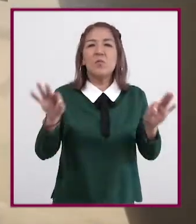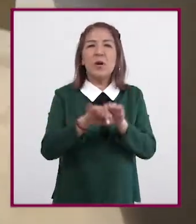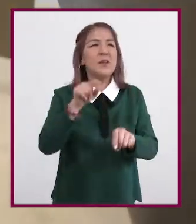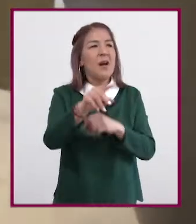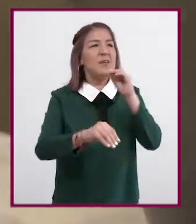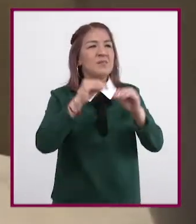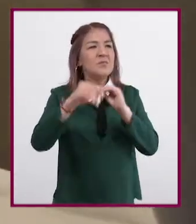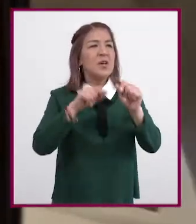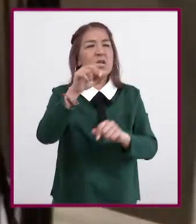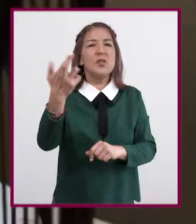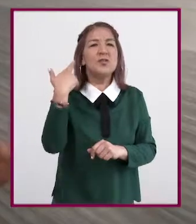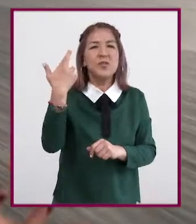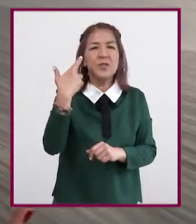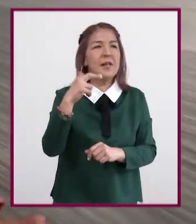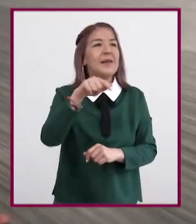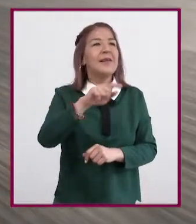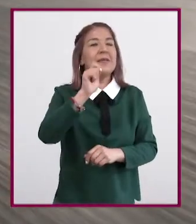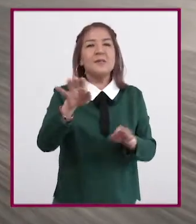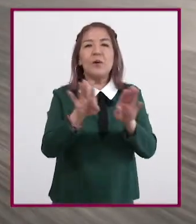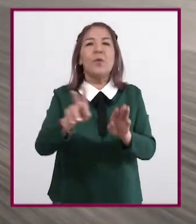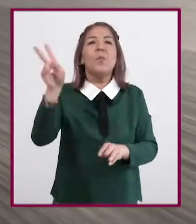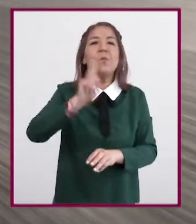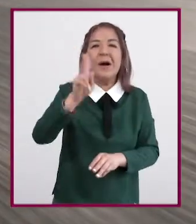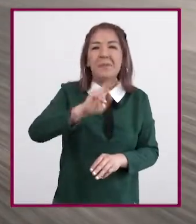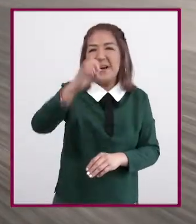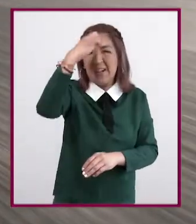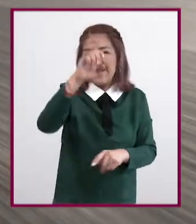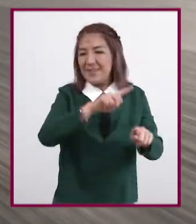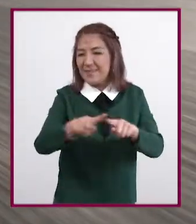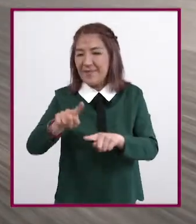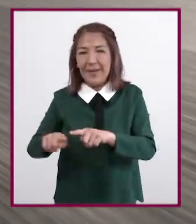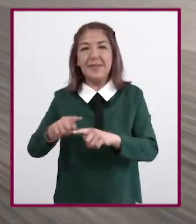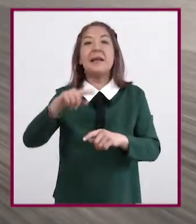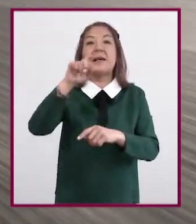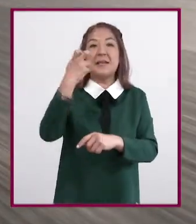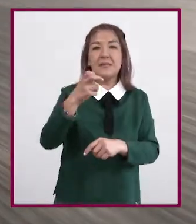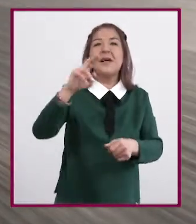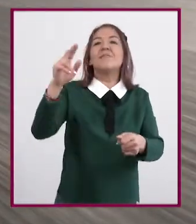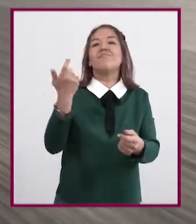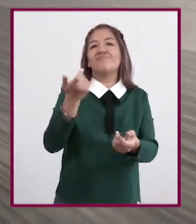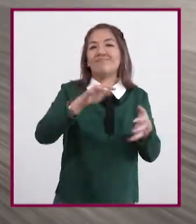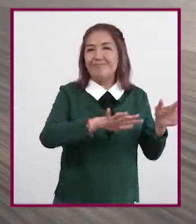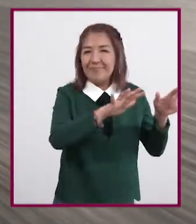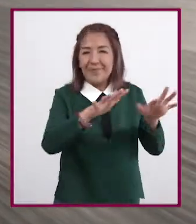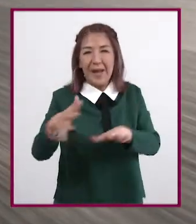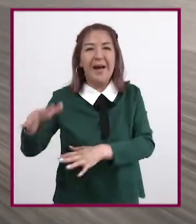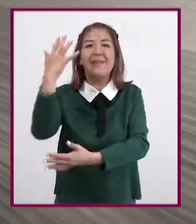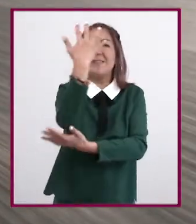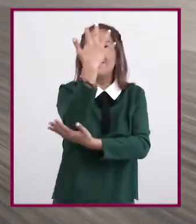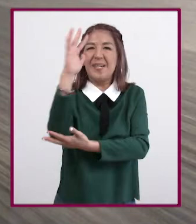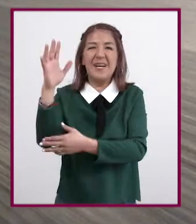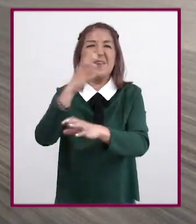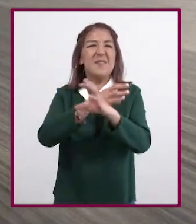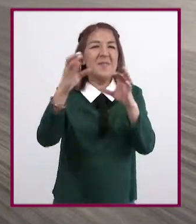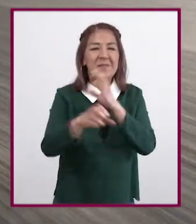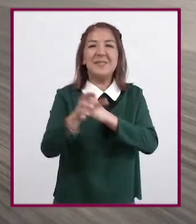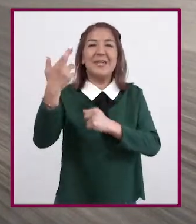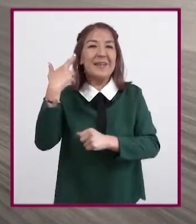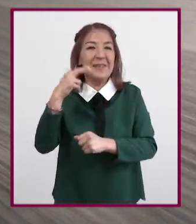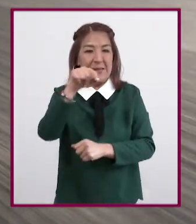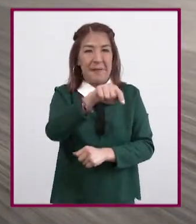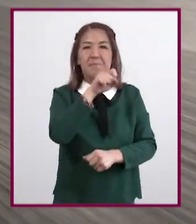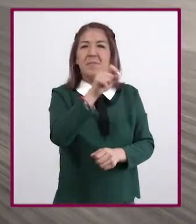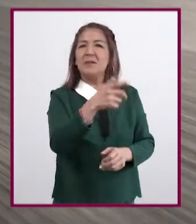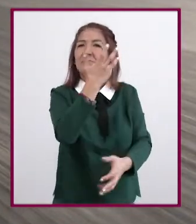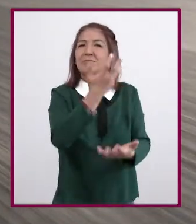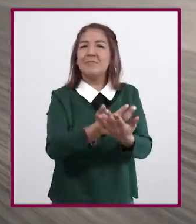arte sonoro es experimentar con diferentes sonidos y traer sonidos desde la naturaleza o hacer que cualquier tipo de objeto